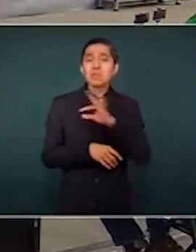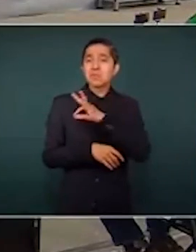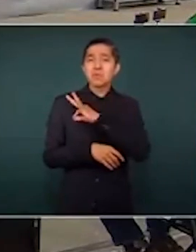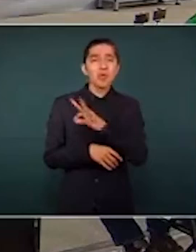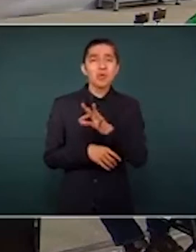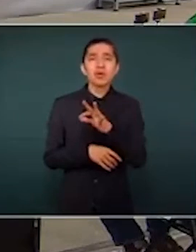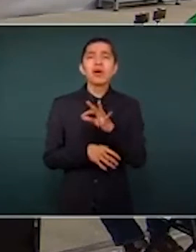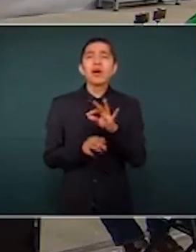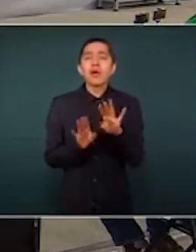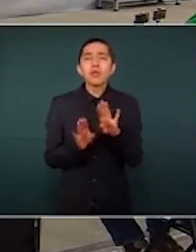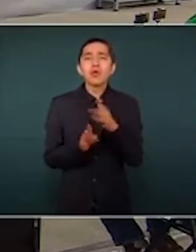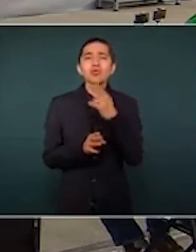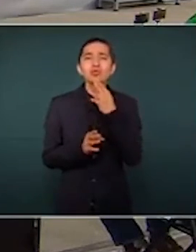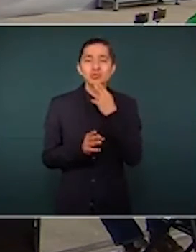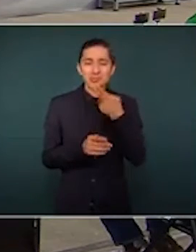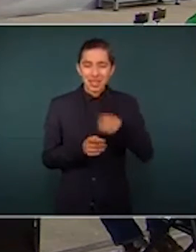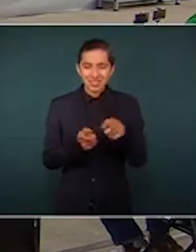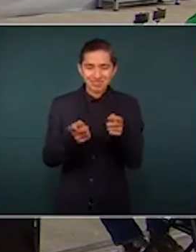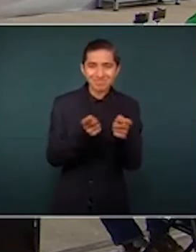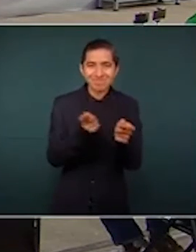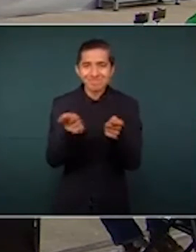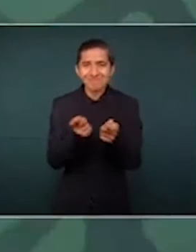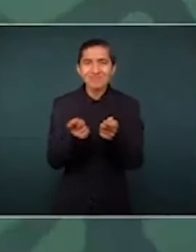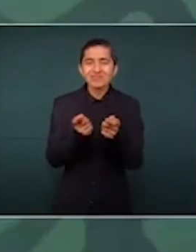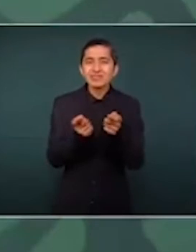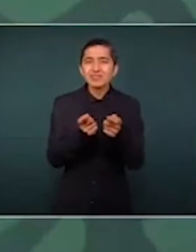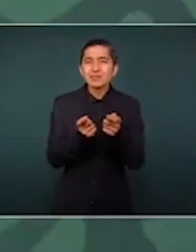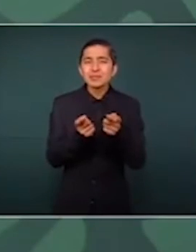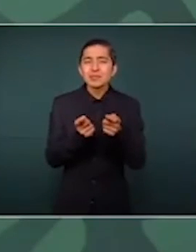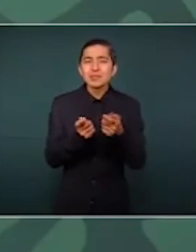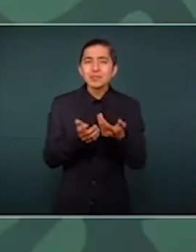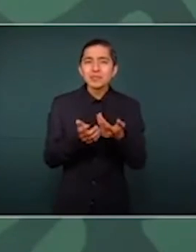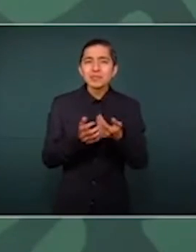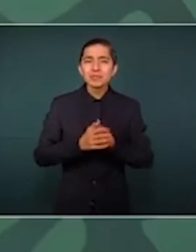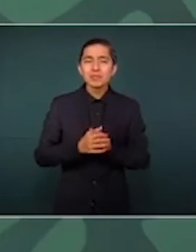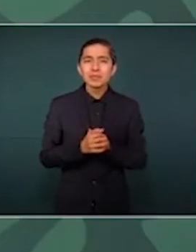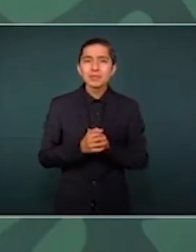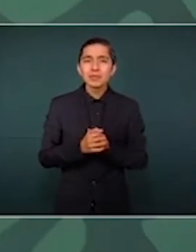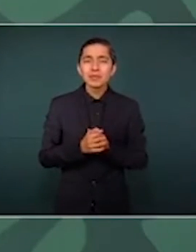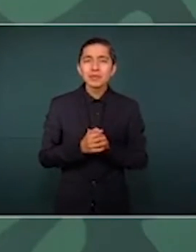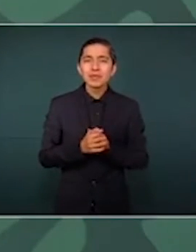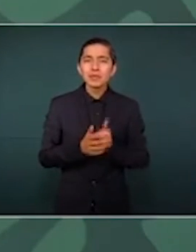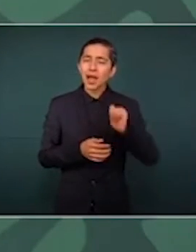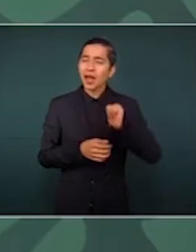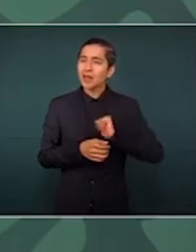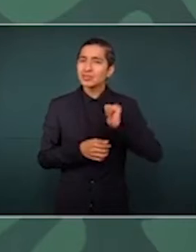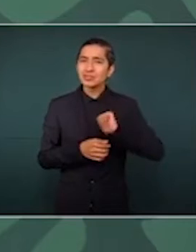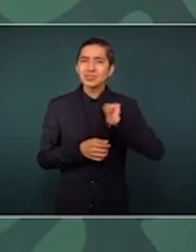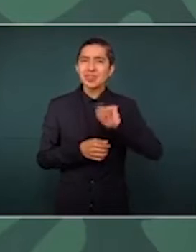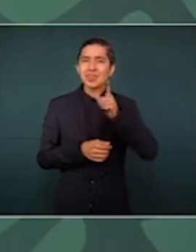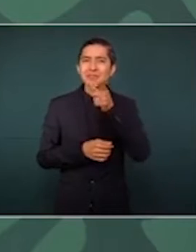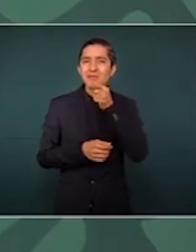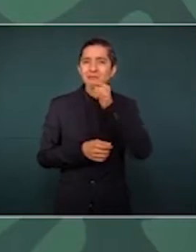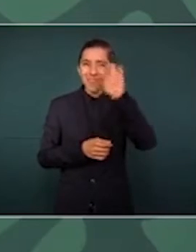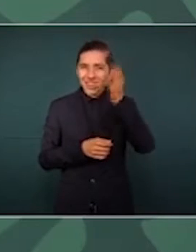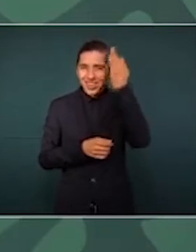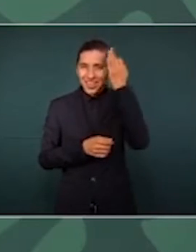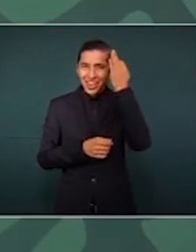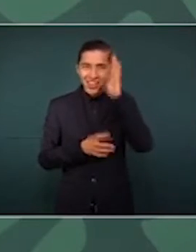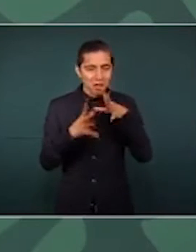la desaparecida Policía Federal,